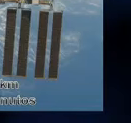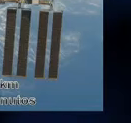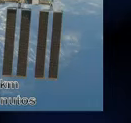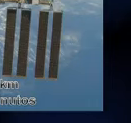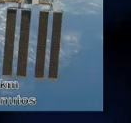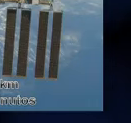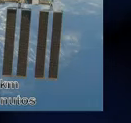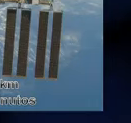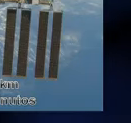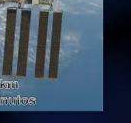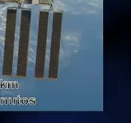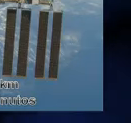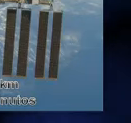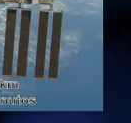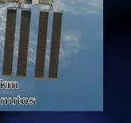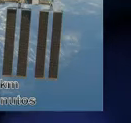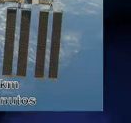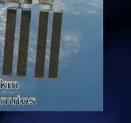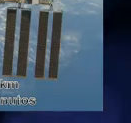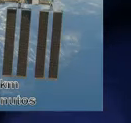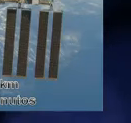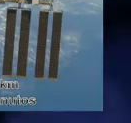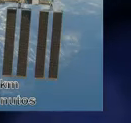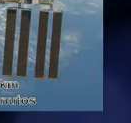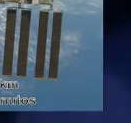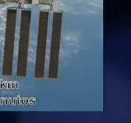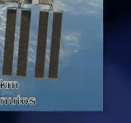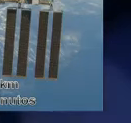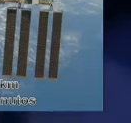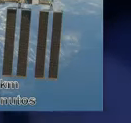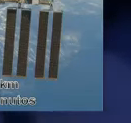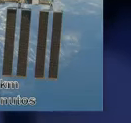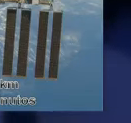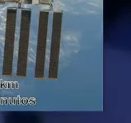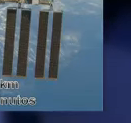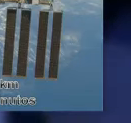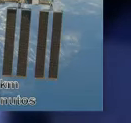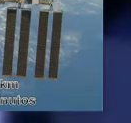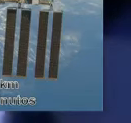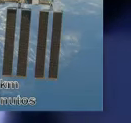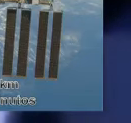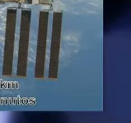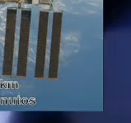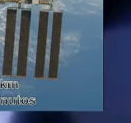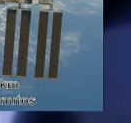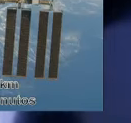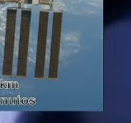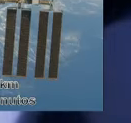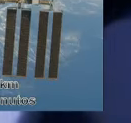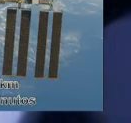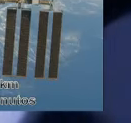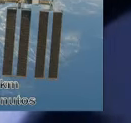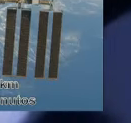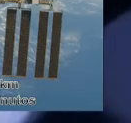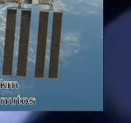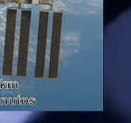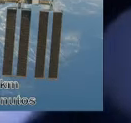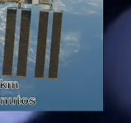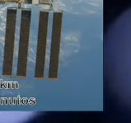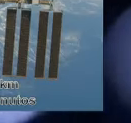mundo después caen el muro de berlín viene la perestroika y